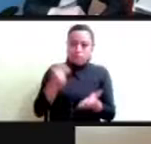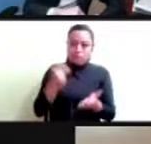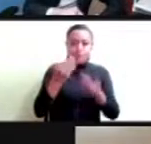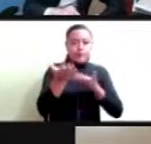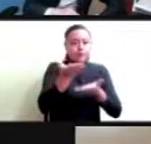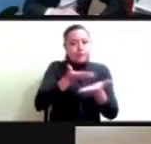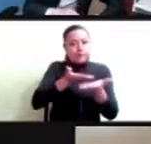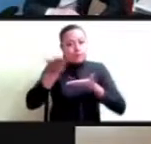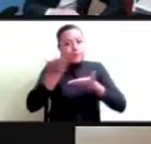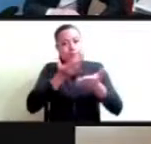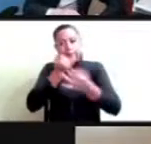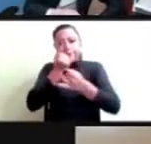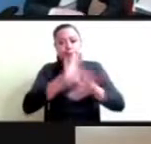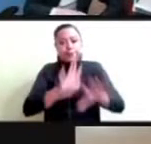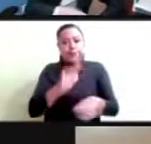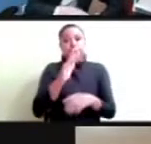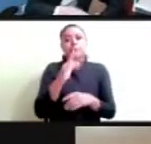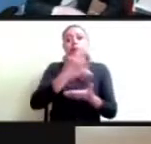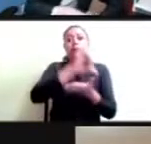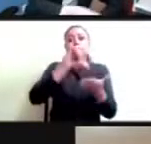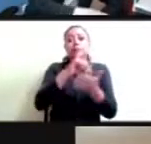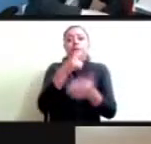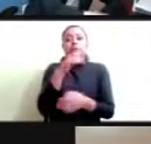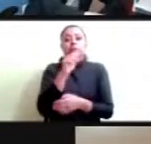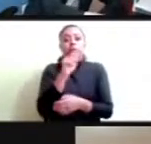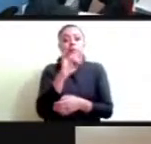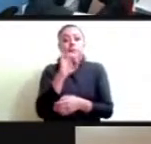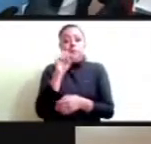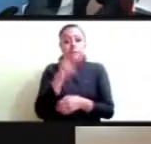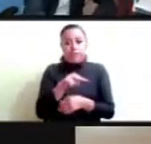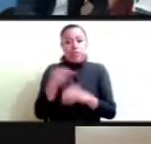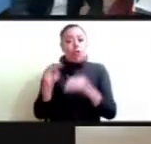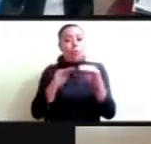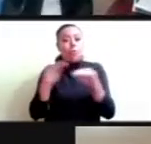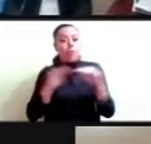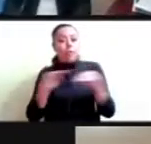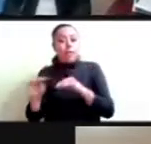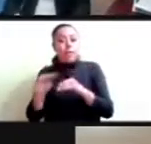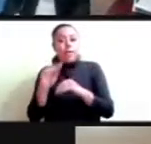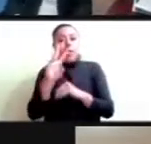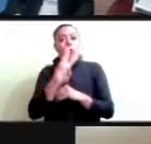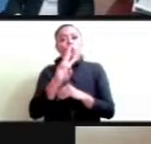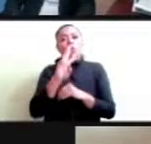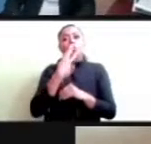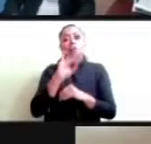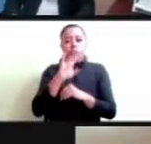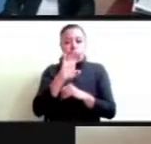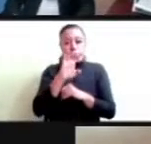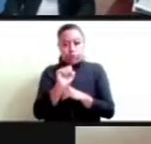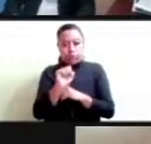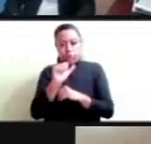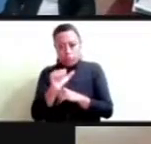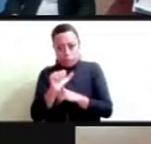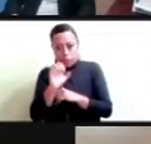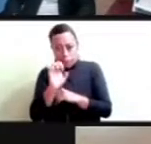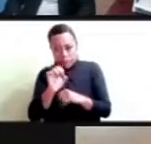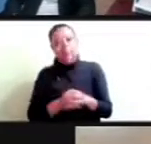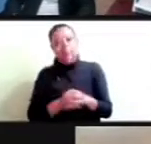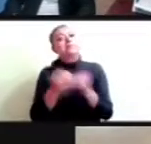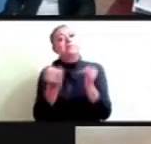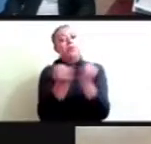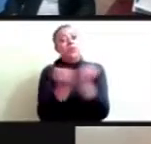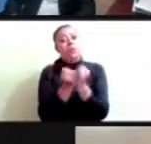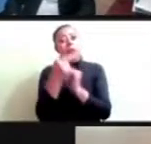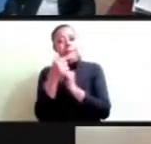Gestión de la Movilidad de Waze y la aplicación de navegación GPS, En tenor de lo anterior, presento lo